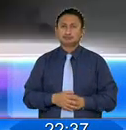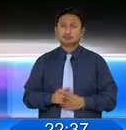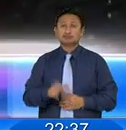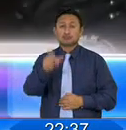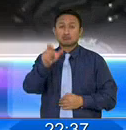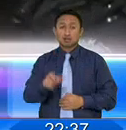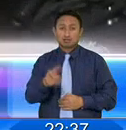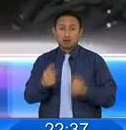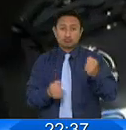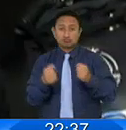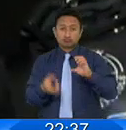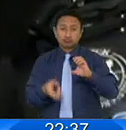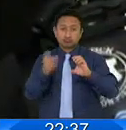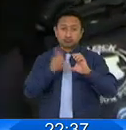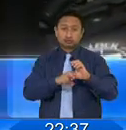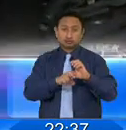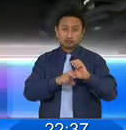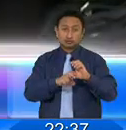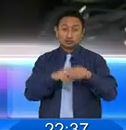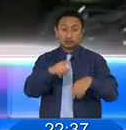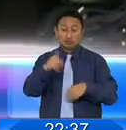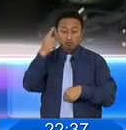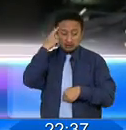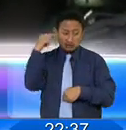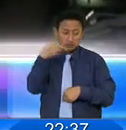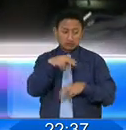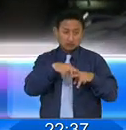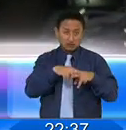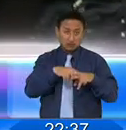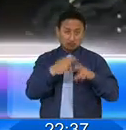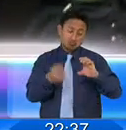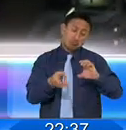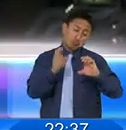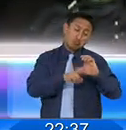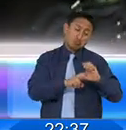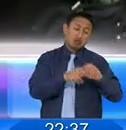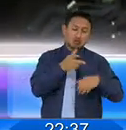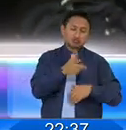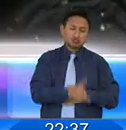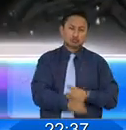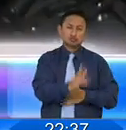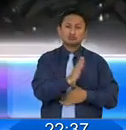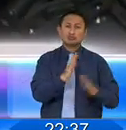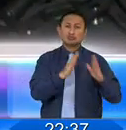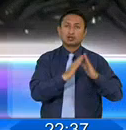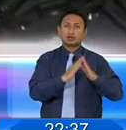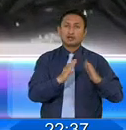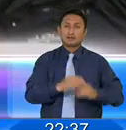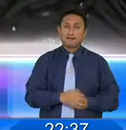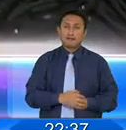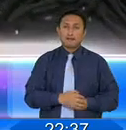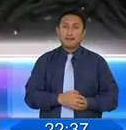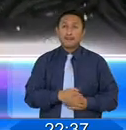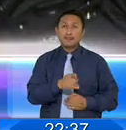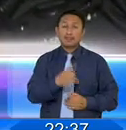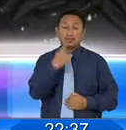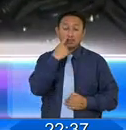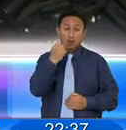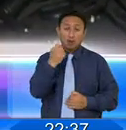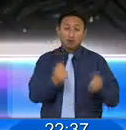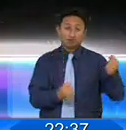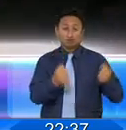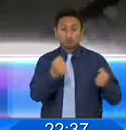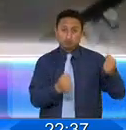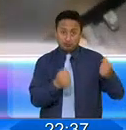el vehículo como taxi y procede a dirigirse a su domicilio. Entonces el conductor del vehículo